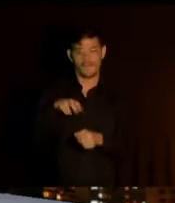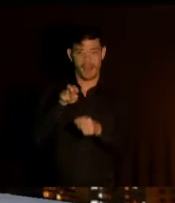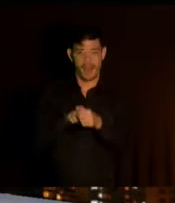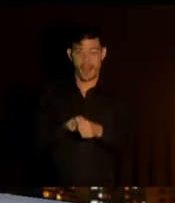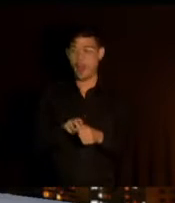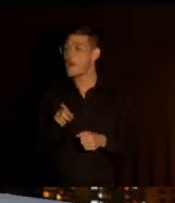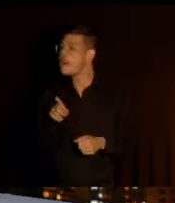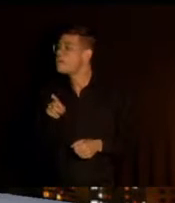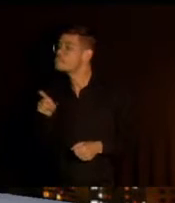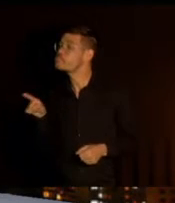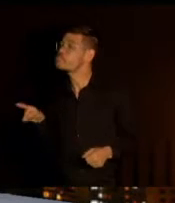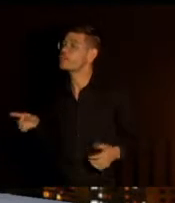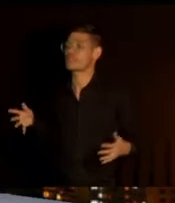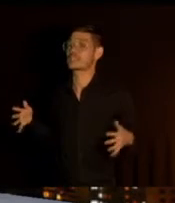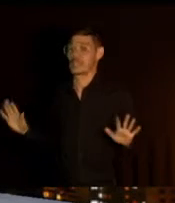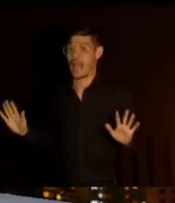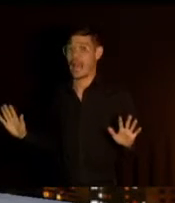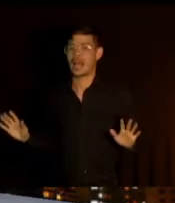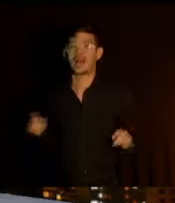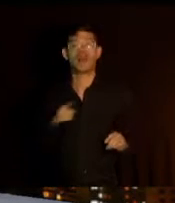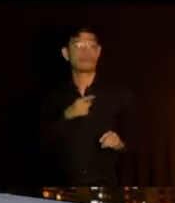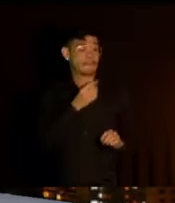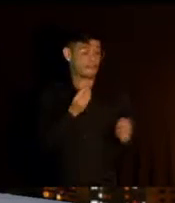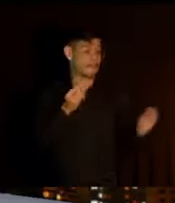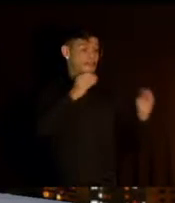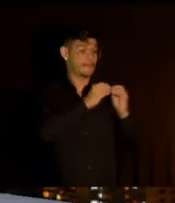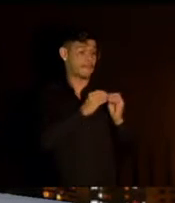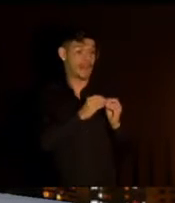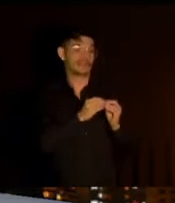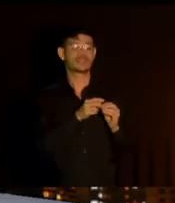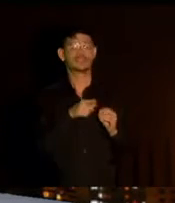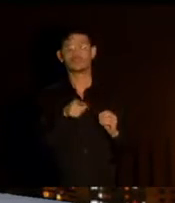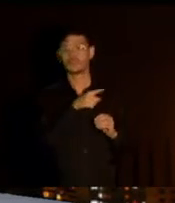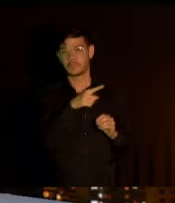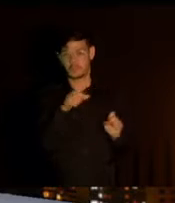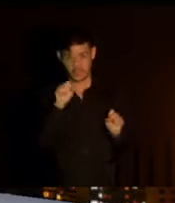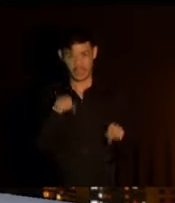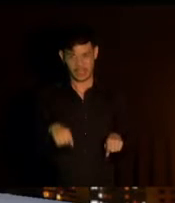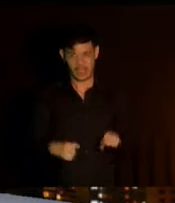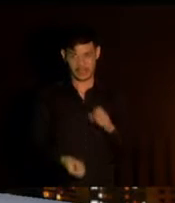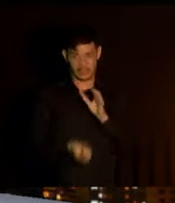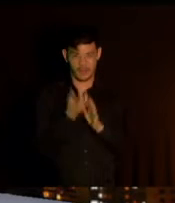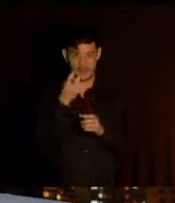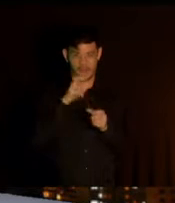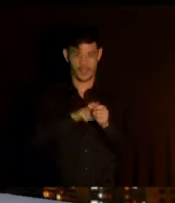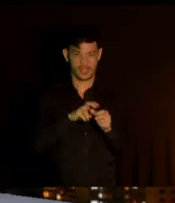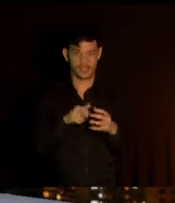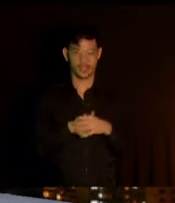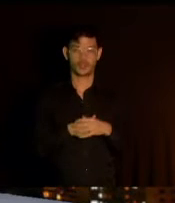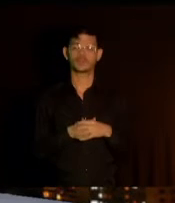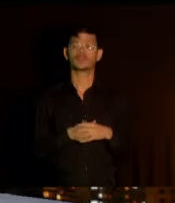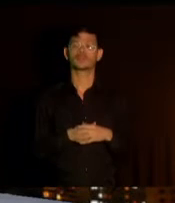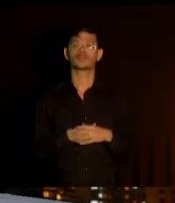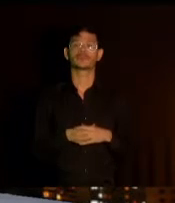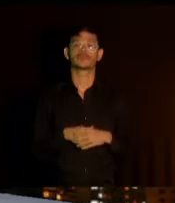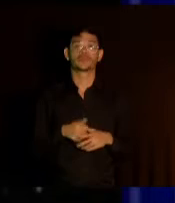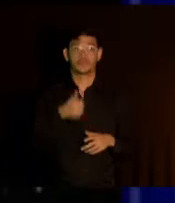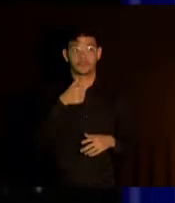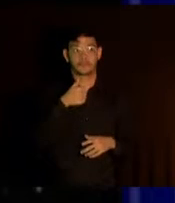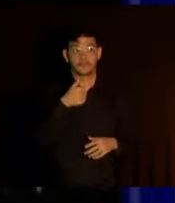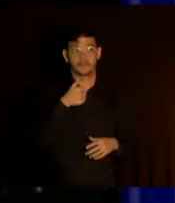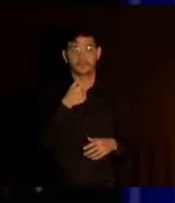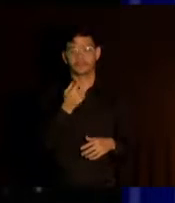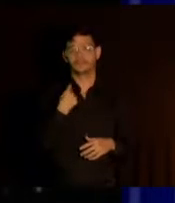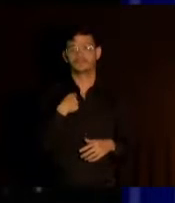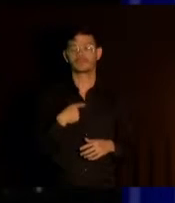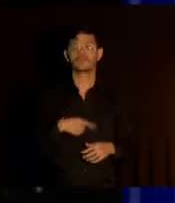están creadas, de las que puedan estar siendo asumidas por el Comité Paralímpico Colombiano? Bien, el IPC tiene,